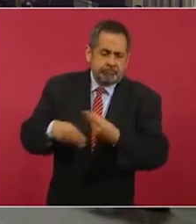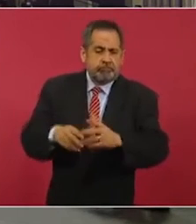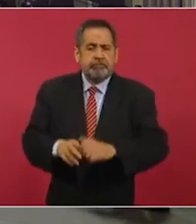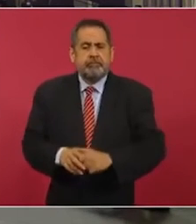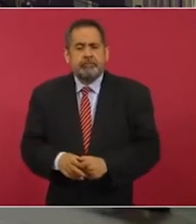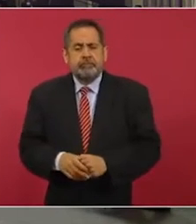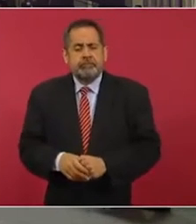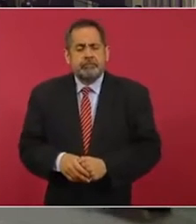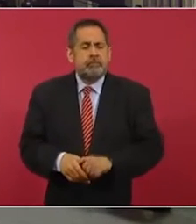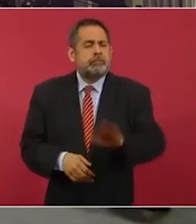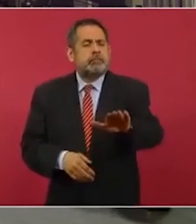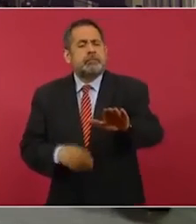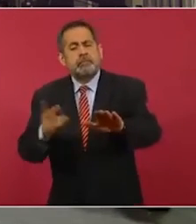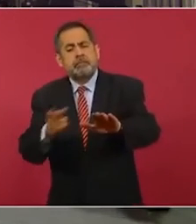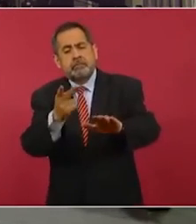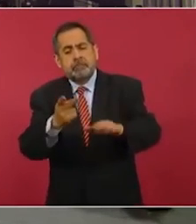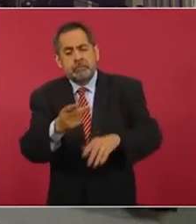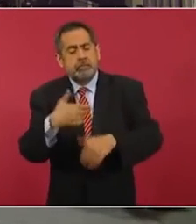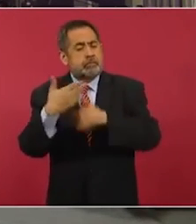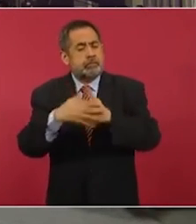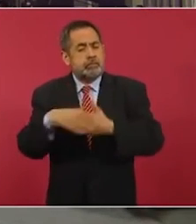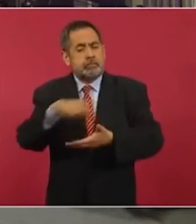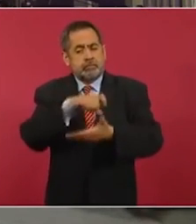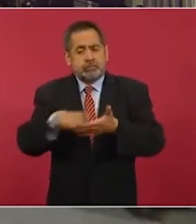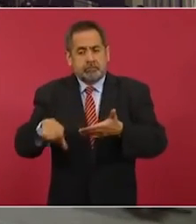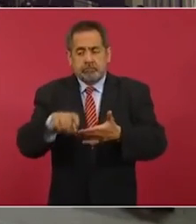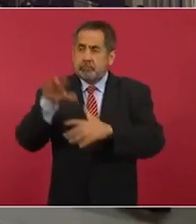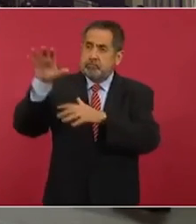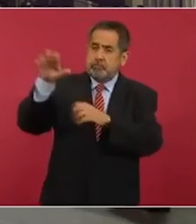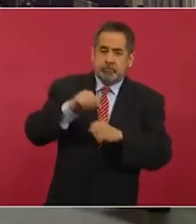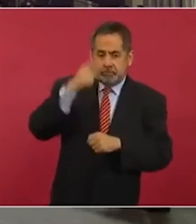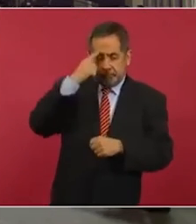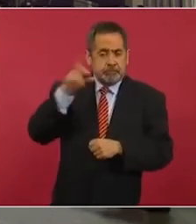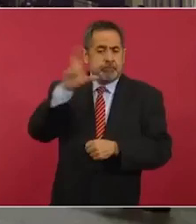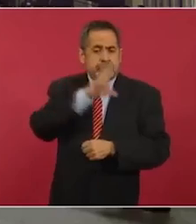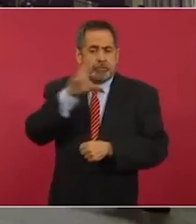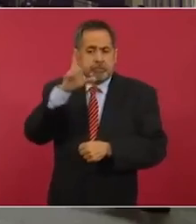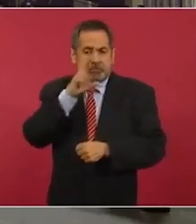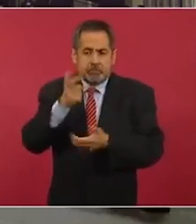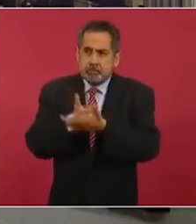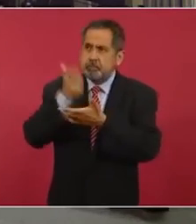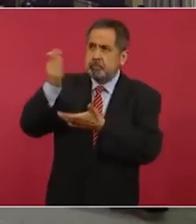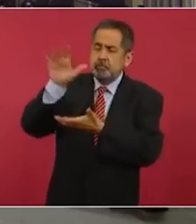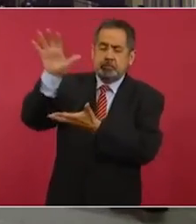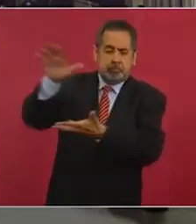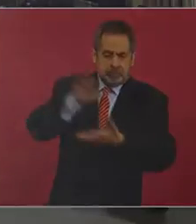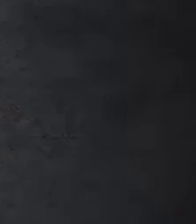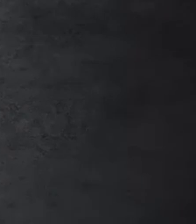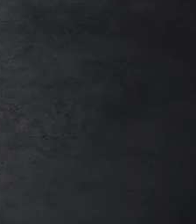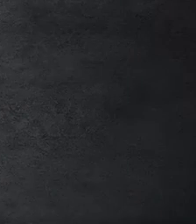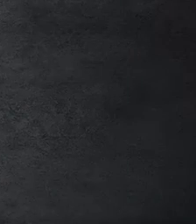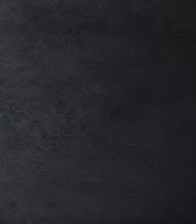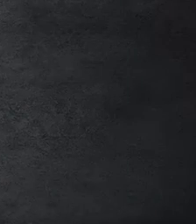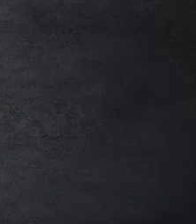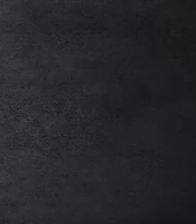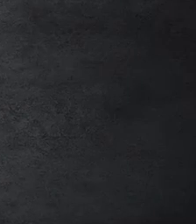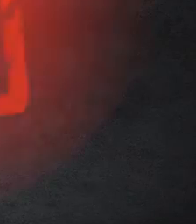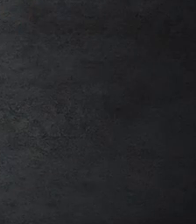¿Se seguiría comprando fertilizantes a Rusia? Sí, el